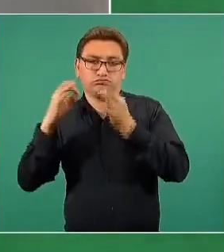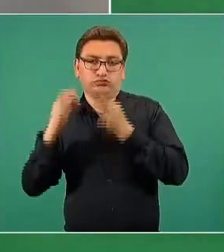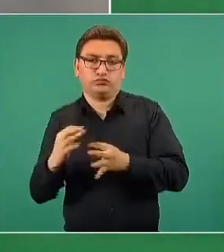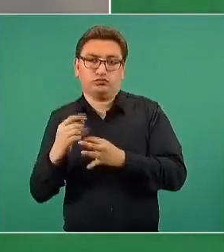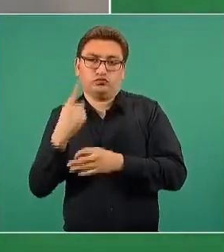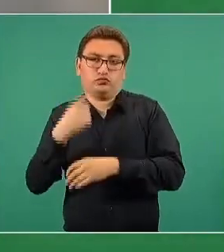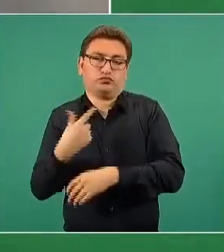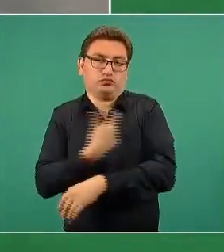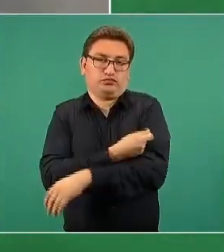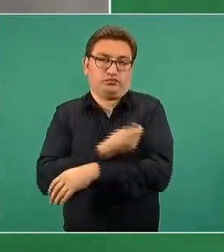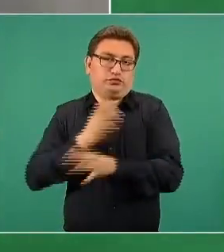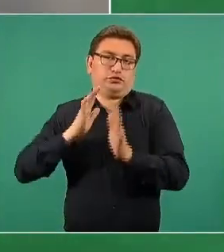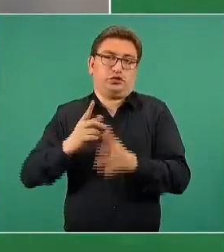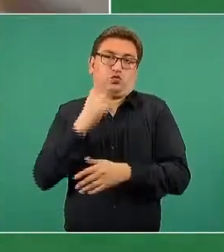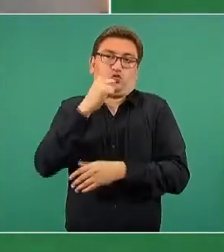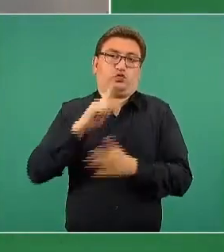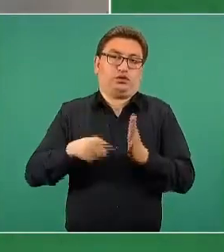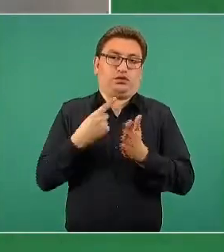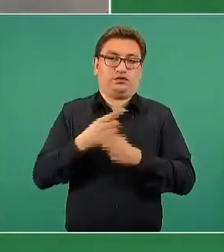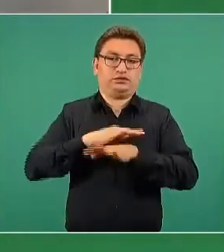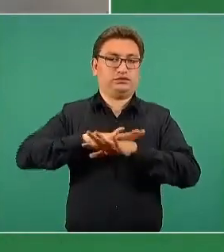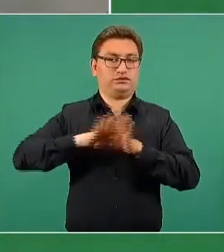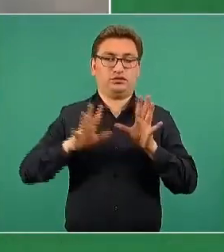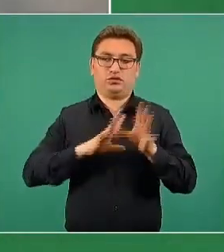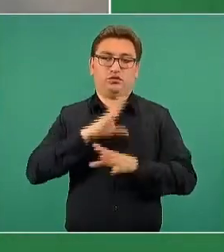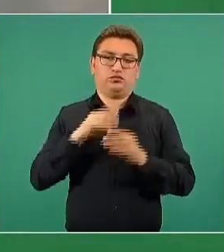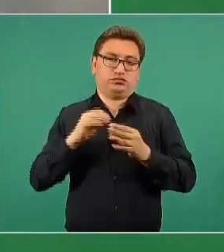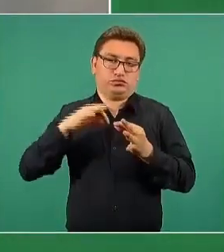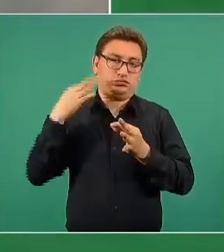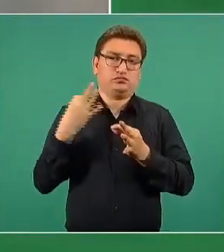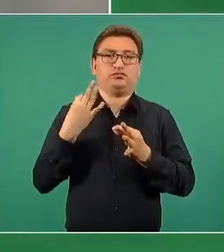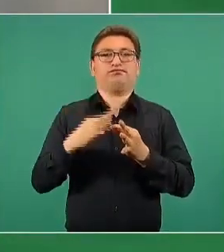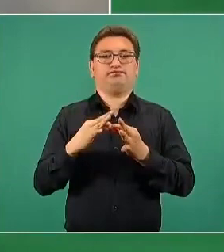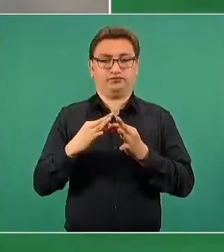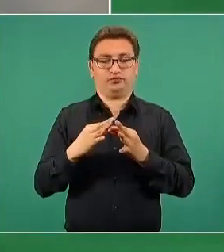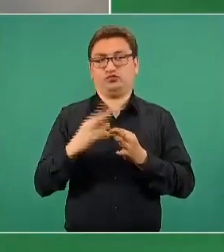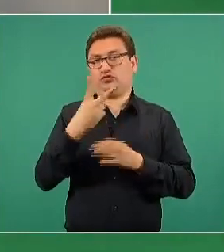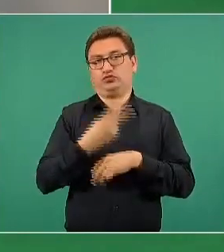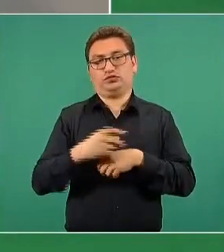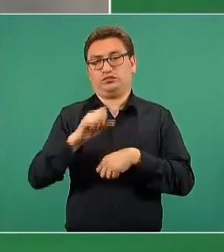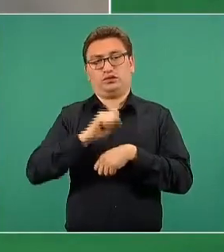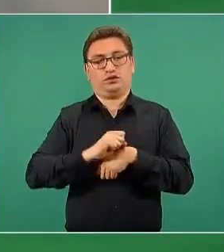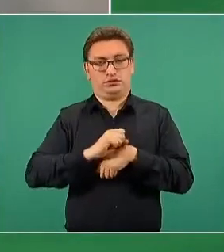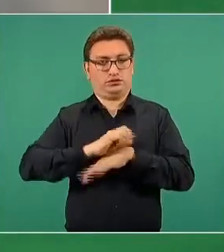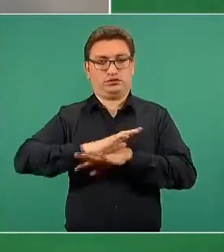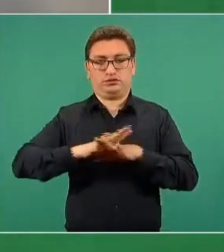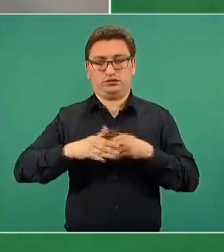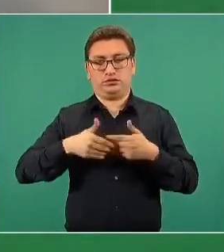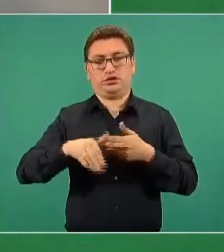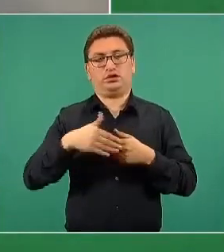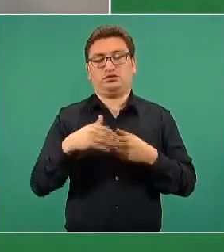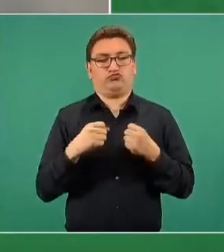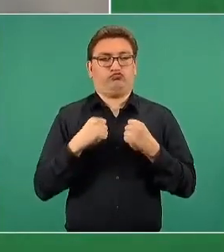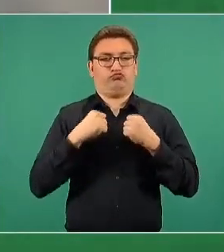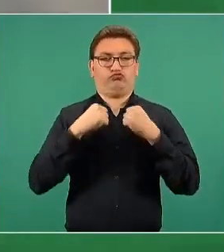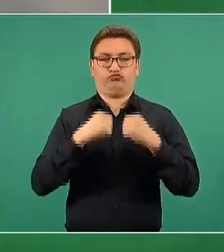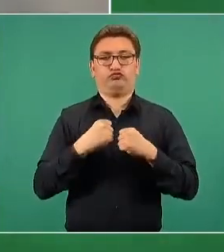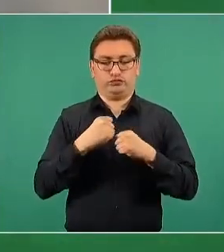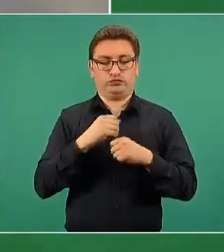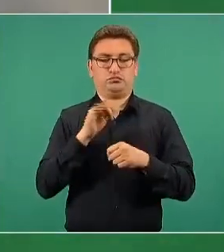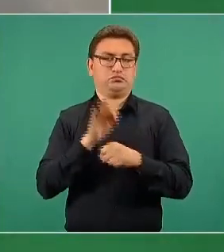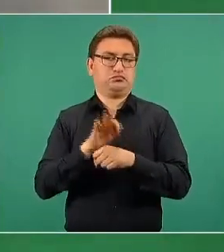ya me tocó y además es una sola dosis y ya tengo mi esquema completo y en 2 semanas tendré la eficacia de